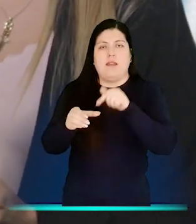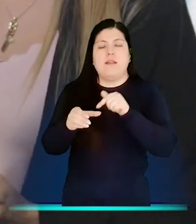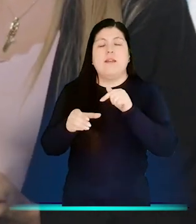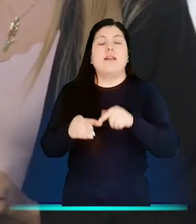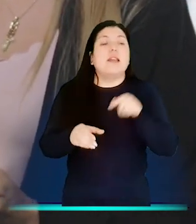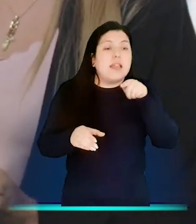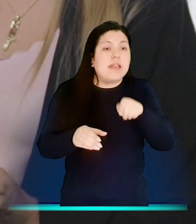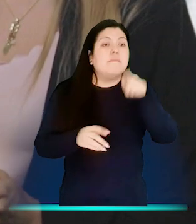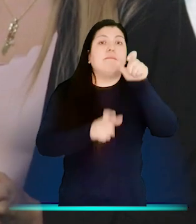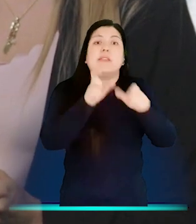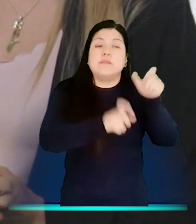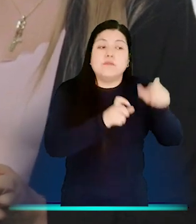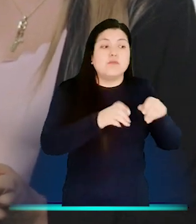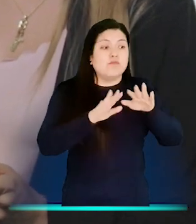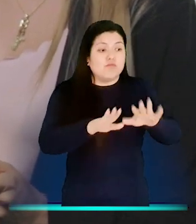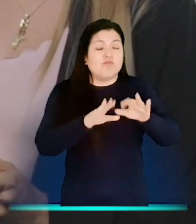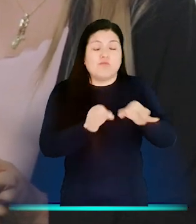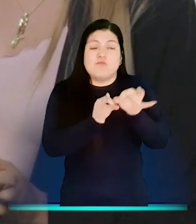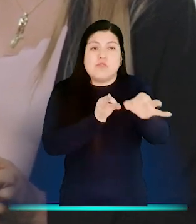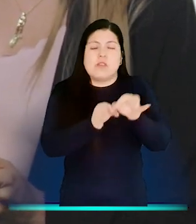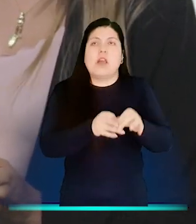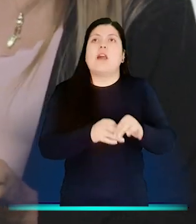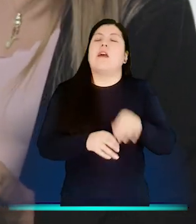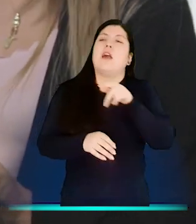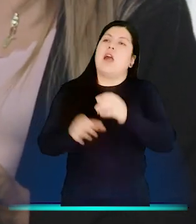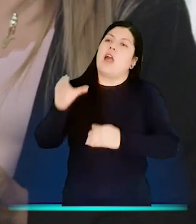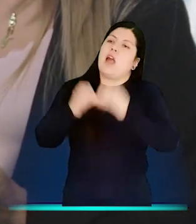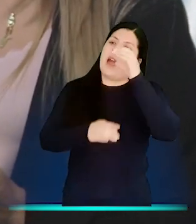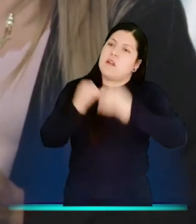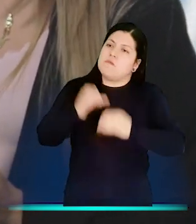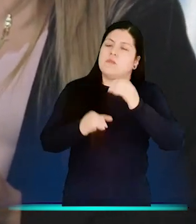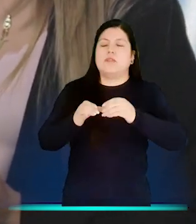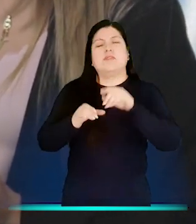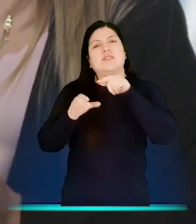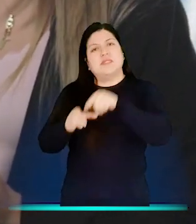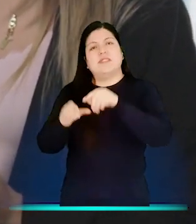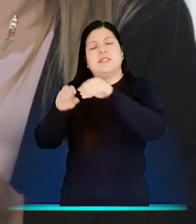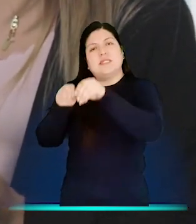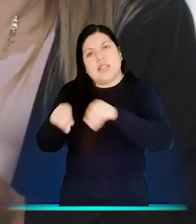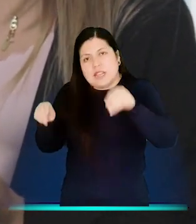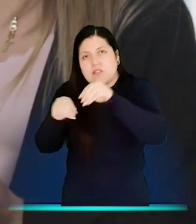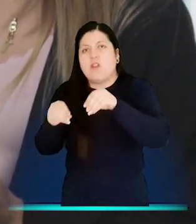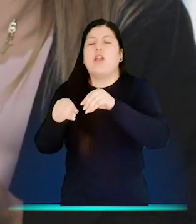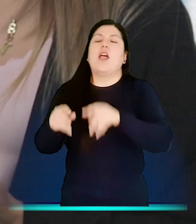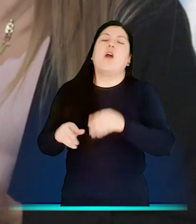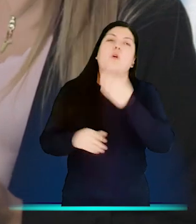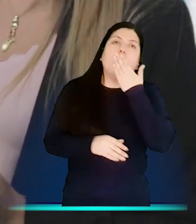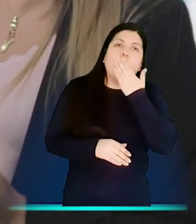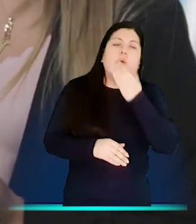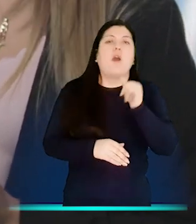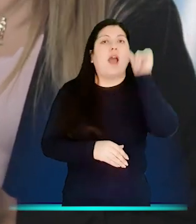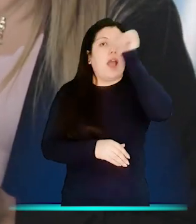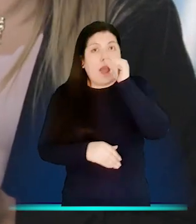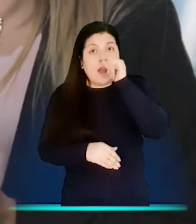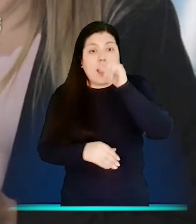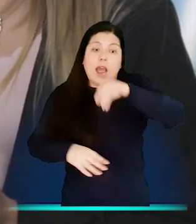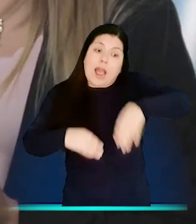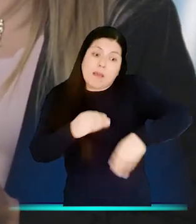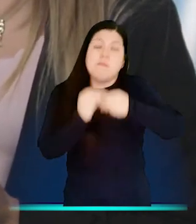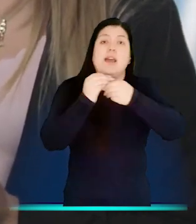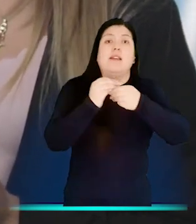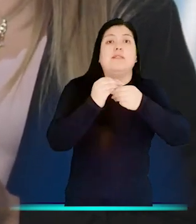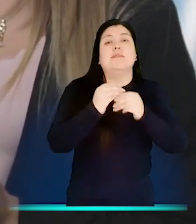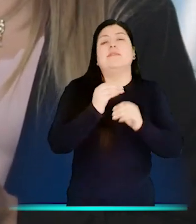las personas de estos municipios van a poder elegir entre la Cámara de Representantes circunscripción territorial, indígena o